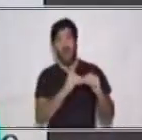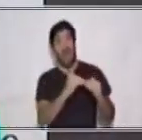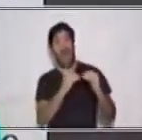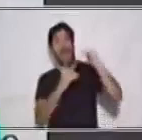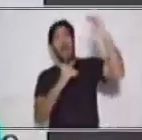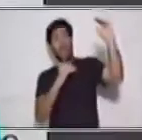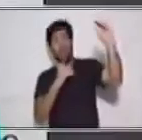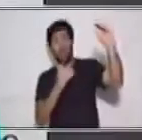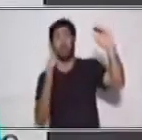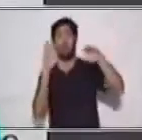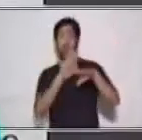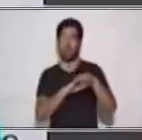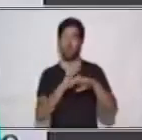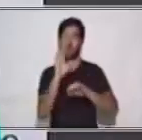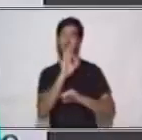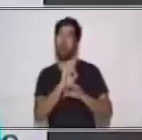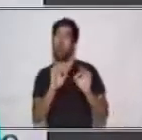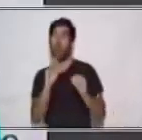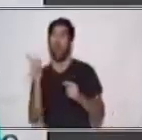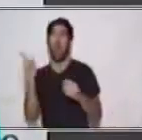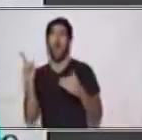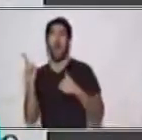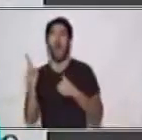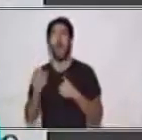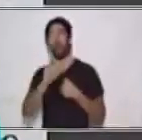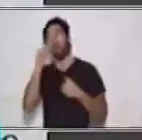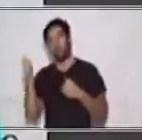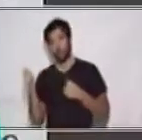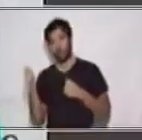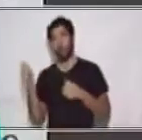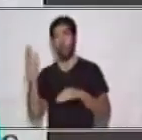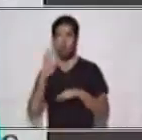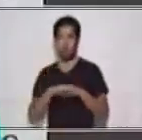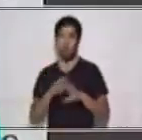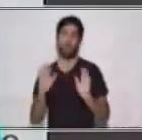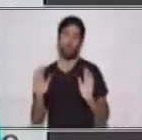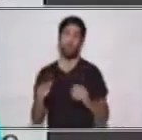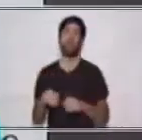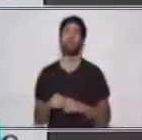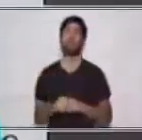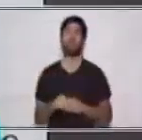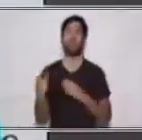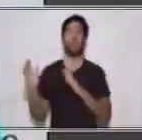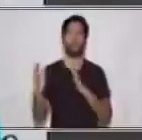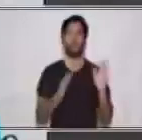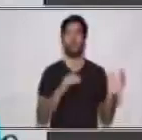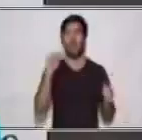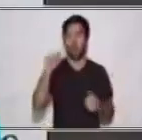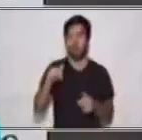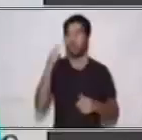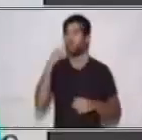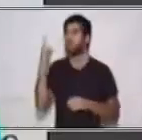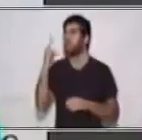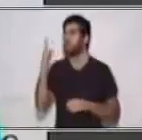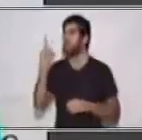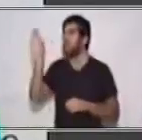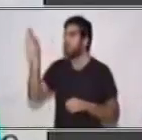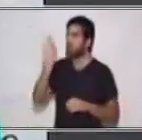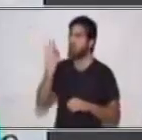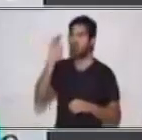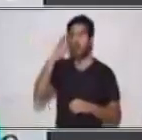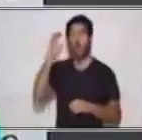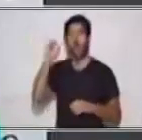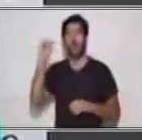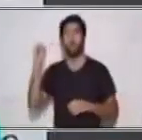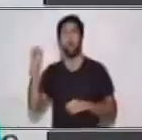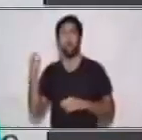alta. Ahora busquemos una opinión. Si una opinión es un punto de vista personal, ¿cómo crees